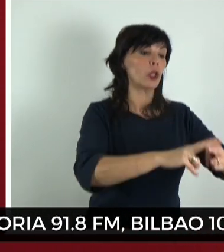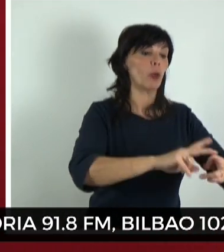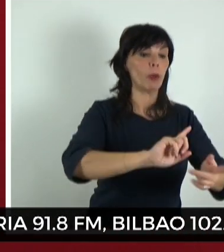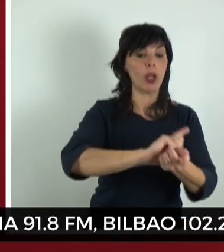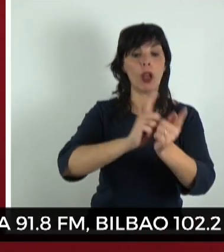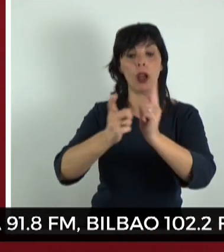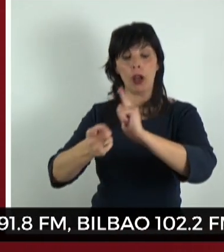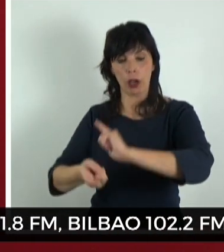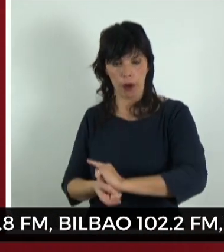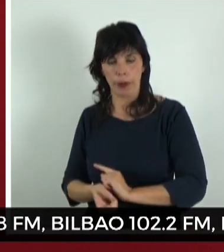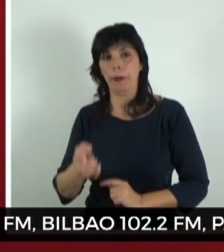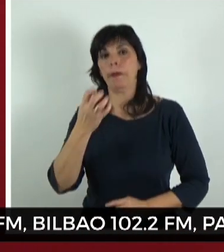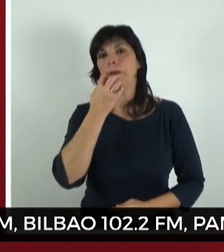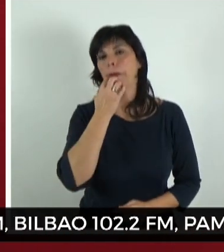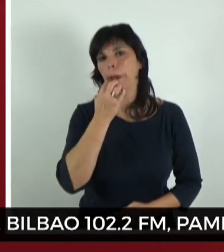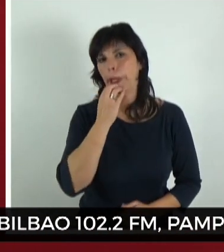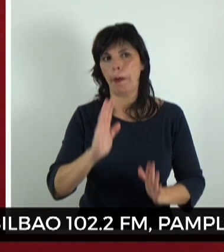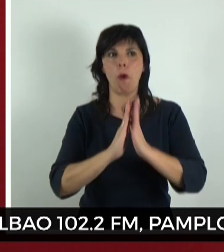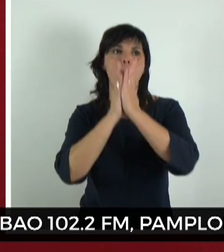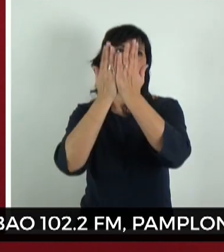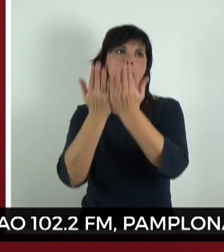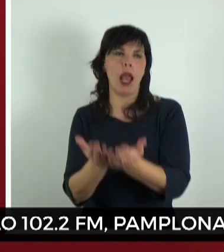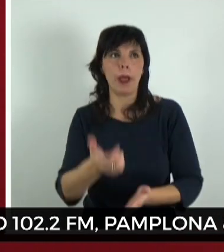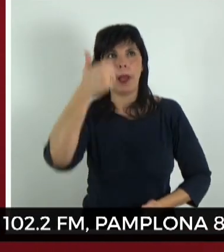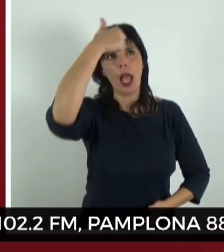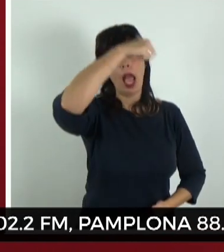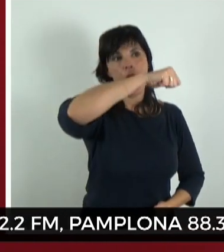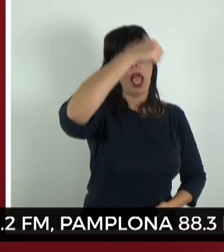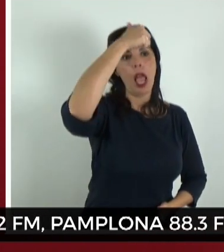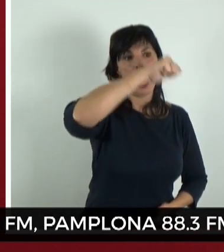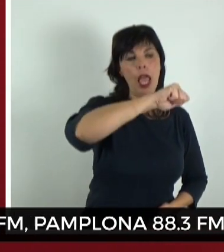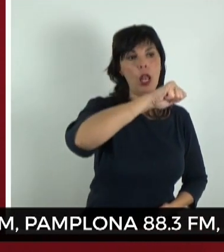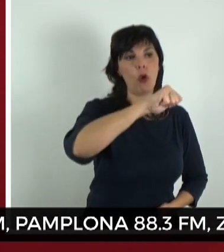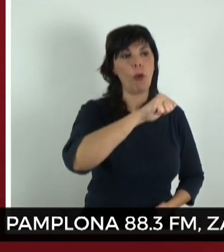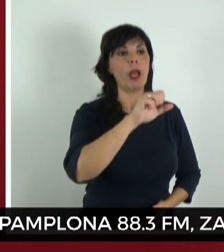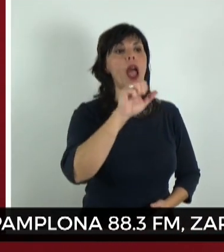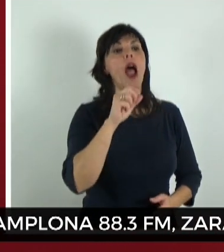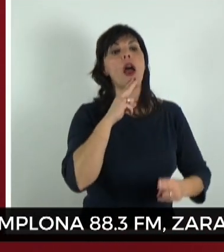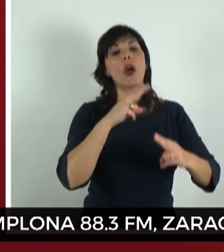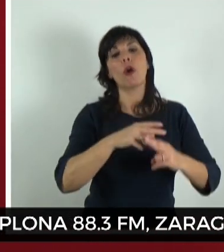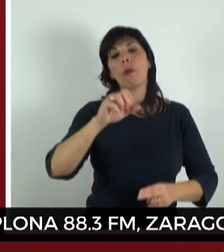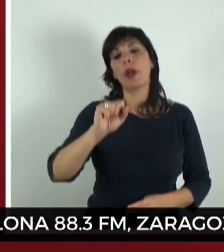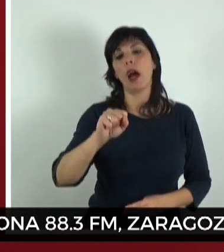Abraham, Abraham, Sarai, Sara,